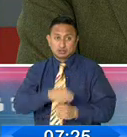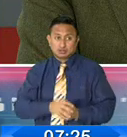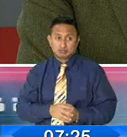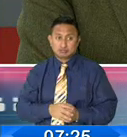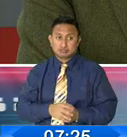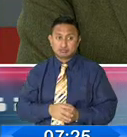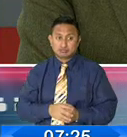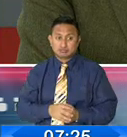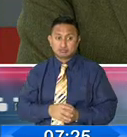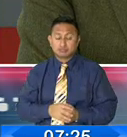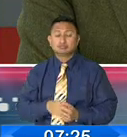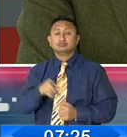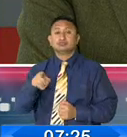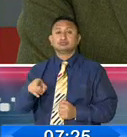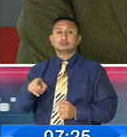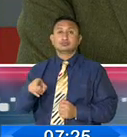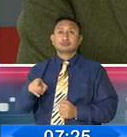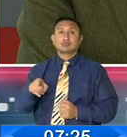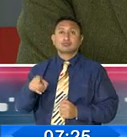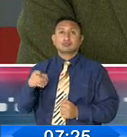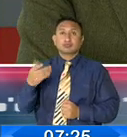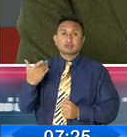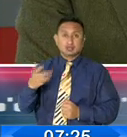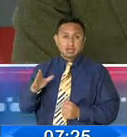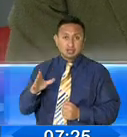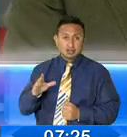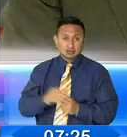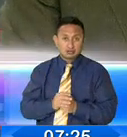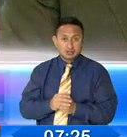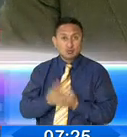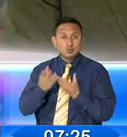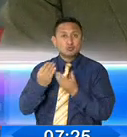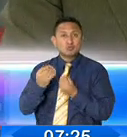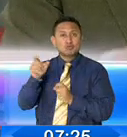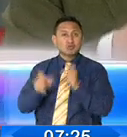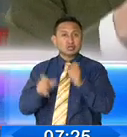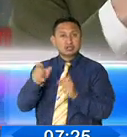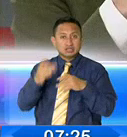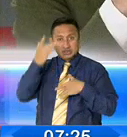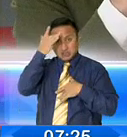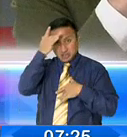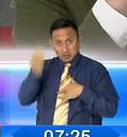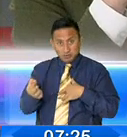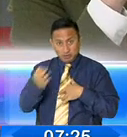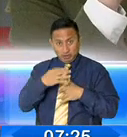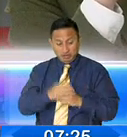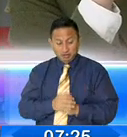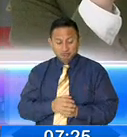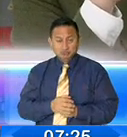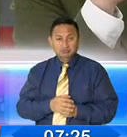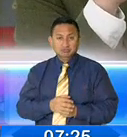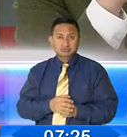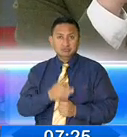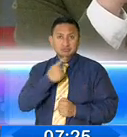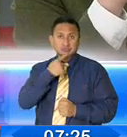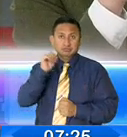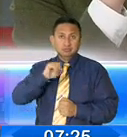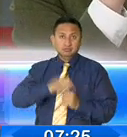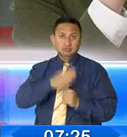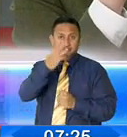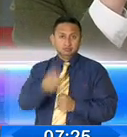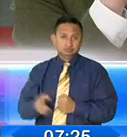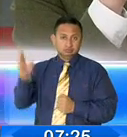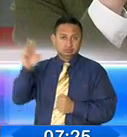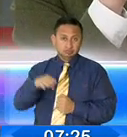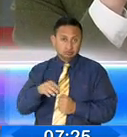tenido ya muchos reportes de contagios con estas variantes, a no decir de Reino Unido, que ha